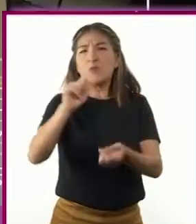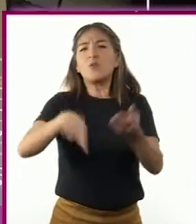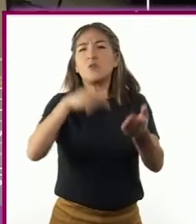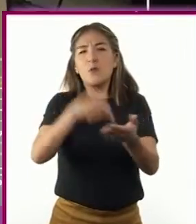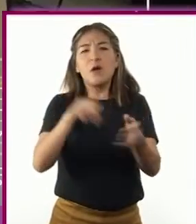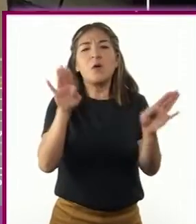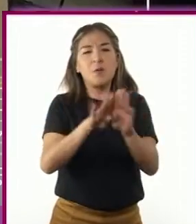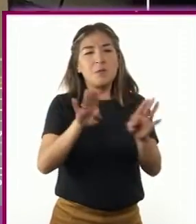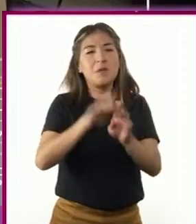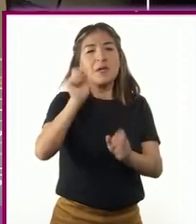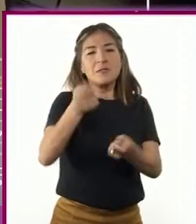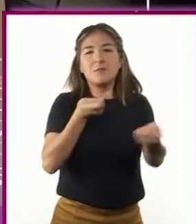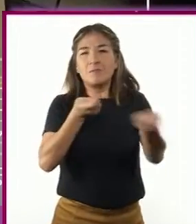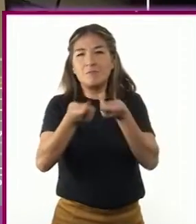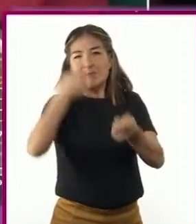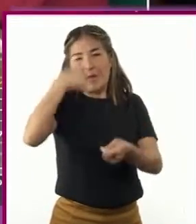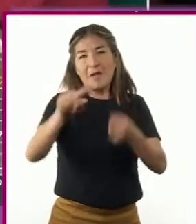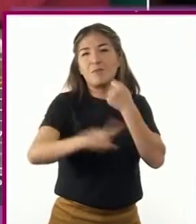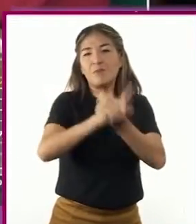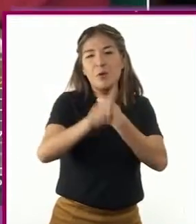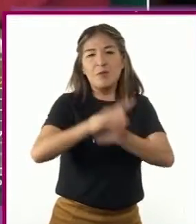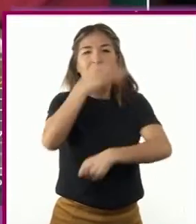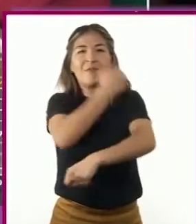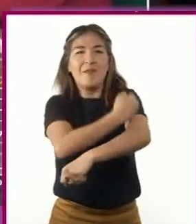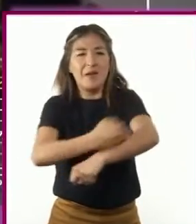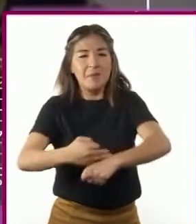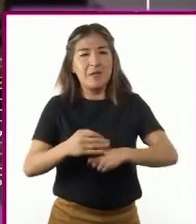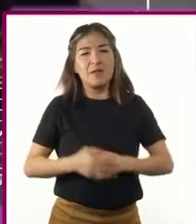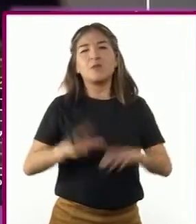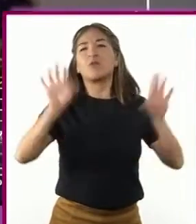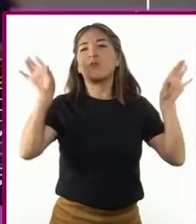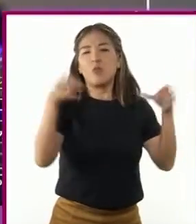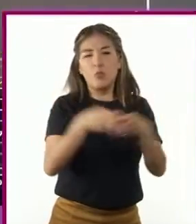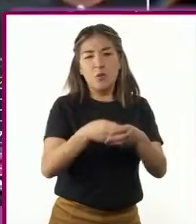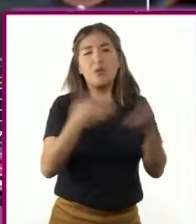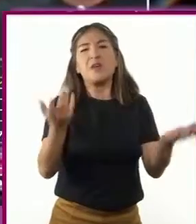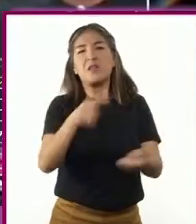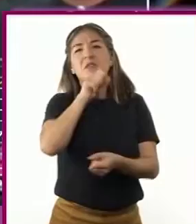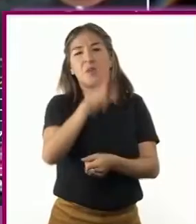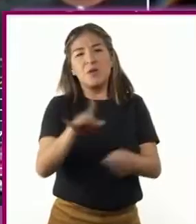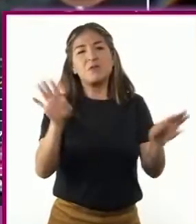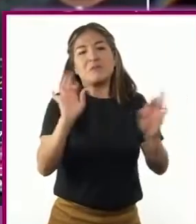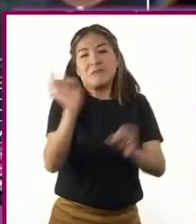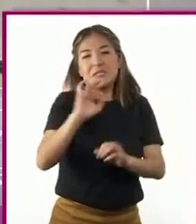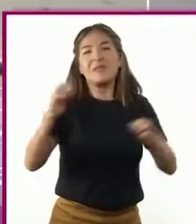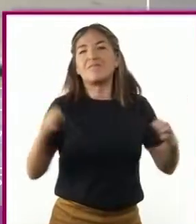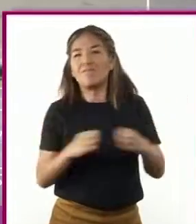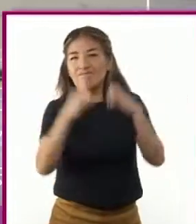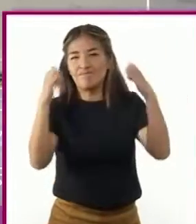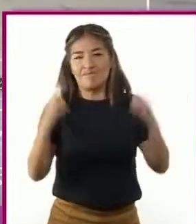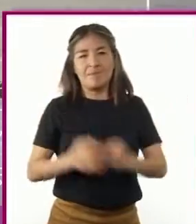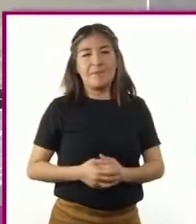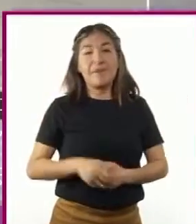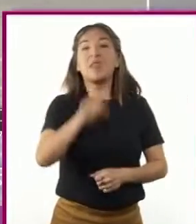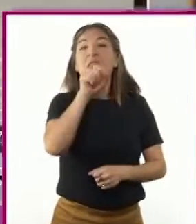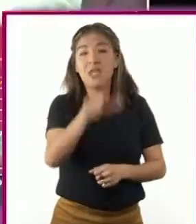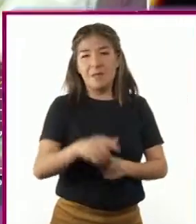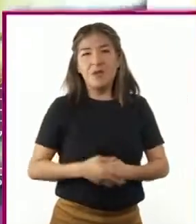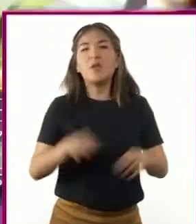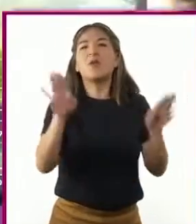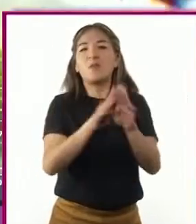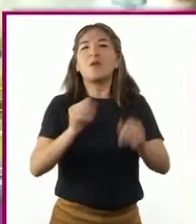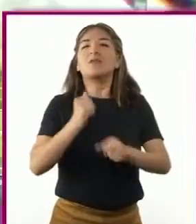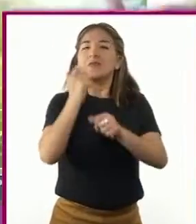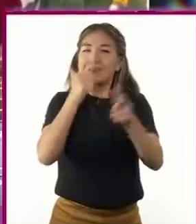autoridades que median en la resolución de conflictos familiares, comunitarios o en situaciones de emergencia. Además, conservan